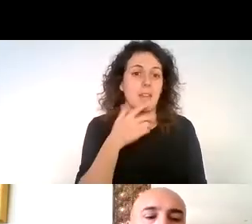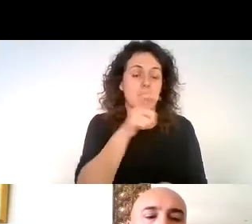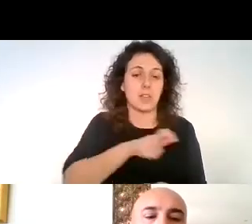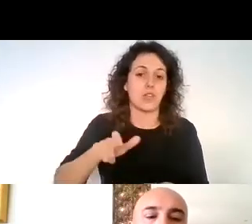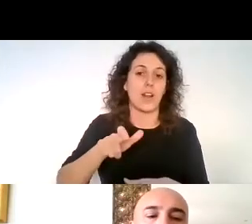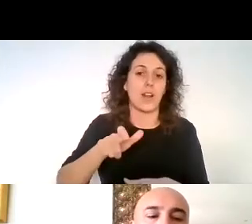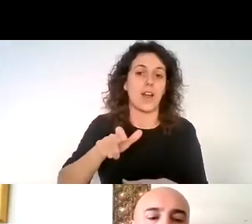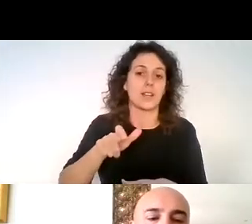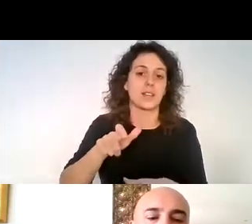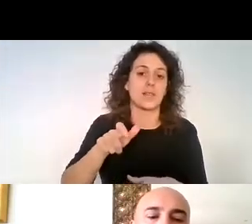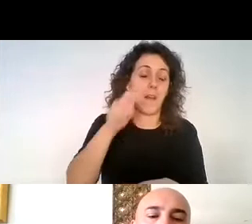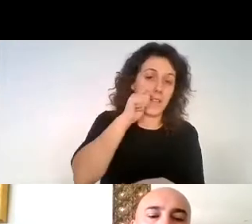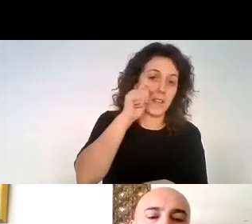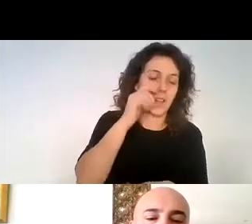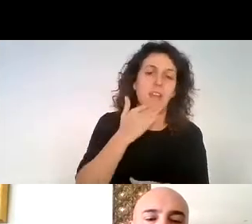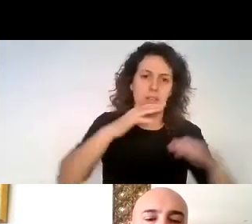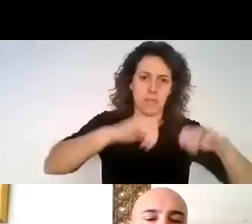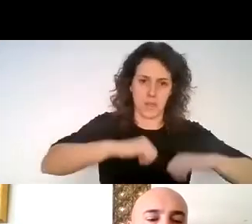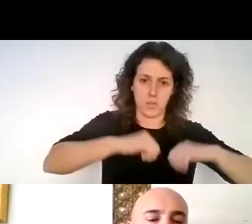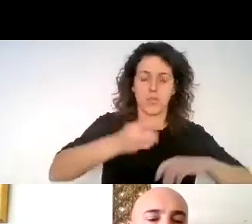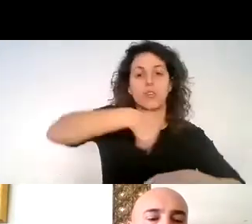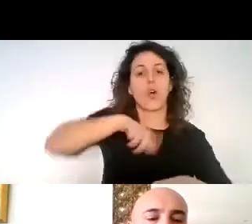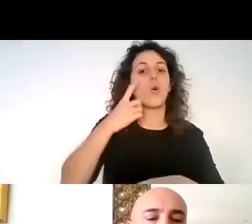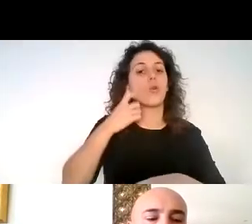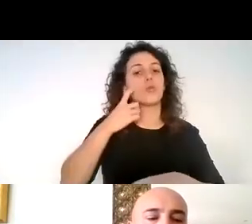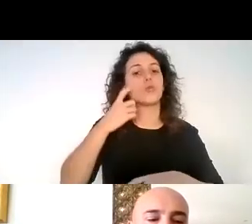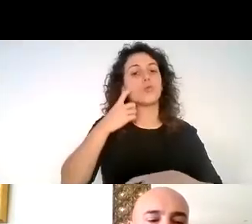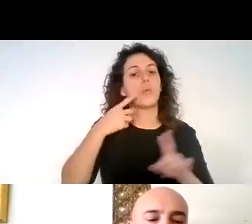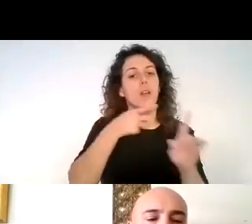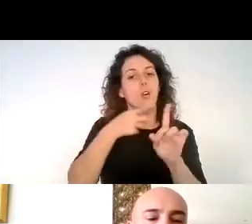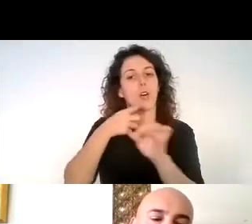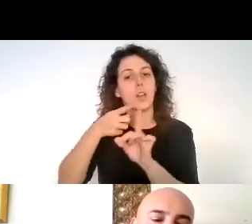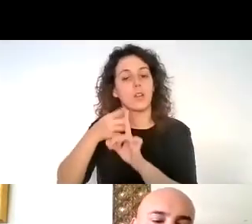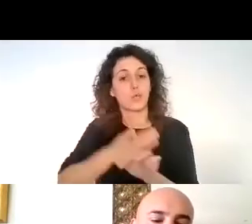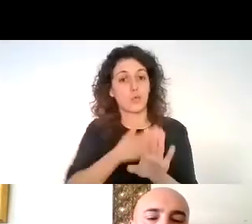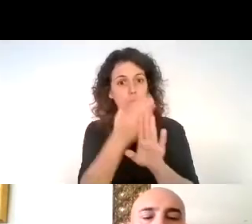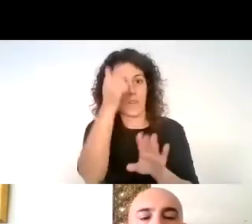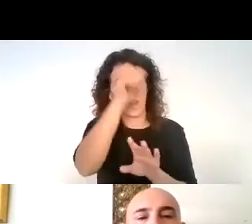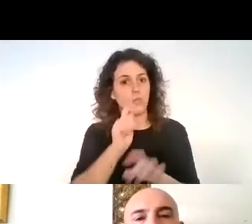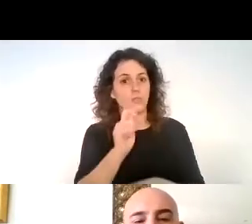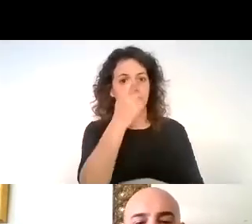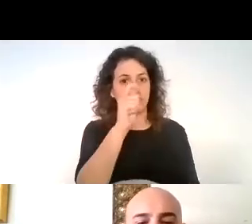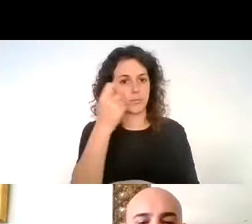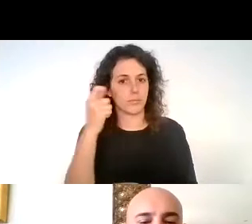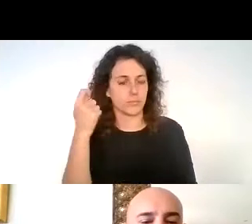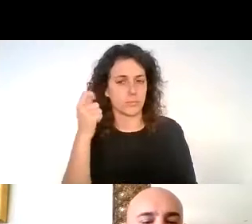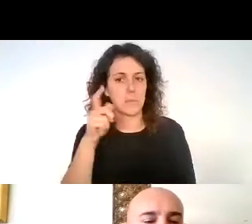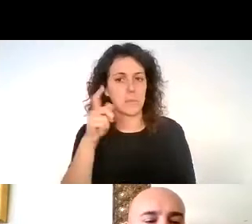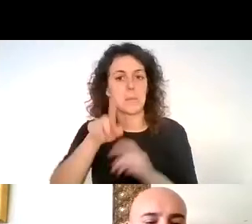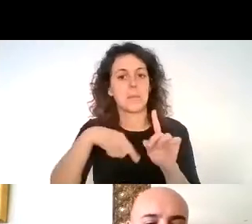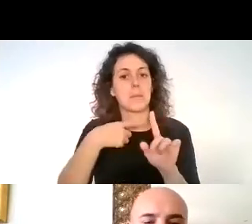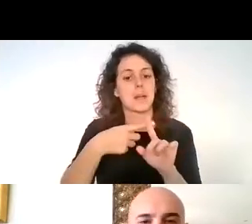por tanto, estamos acostumbrados a cubrir las expectativas de nuestros vecinos temporales y, por extensión, la de